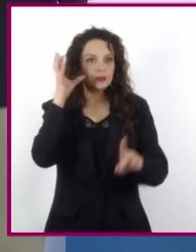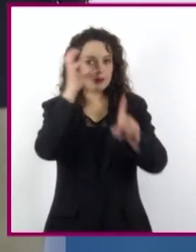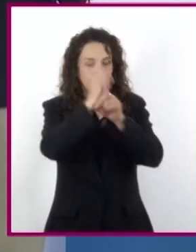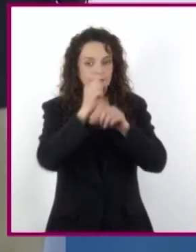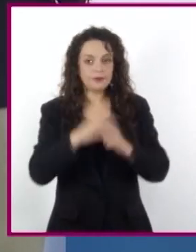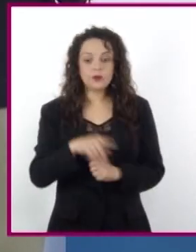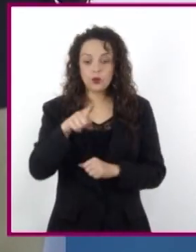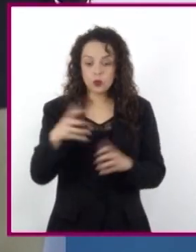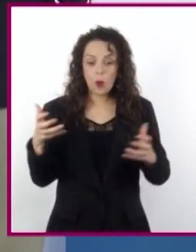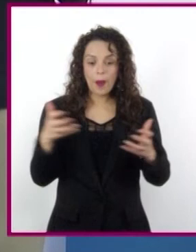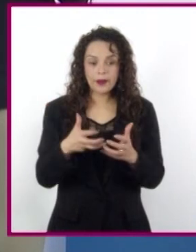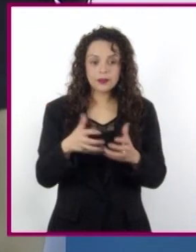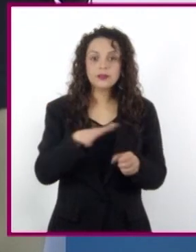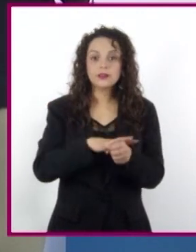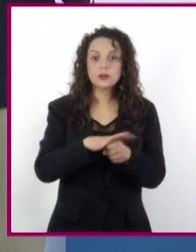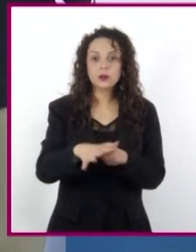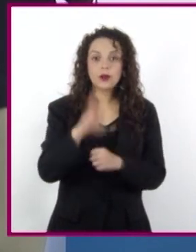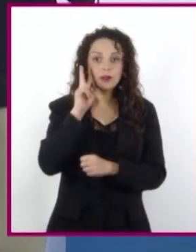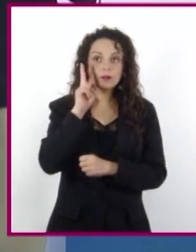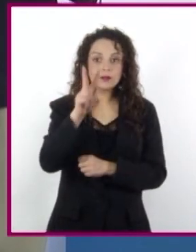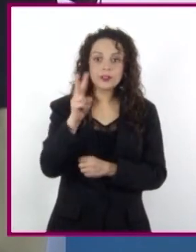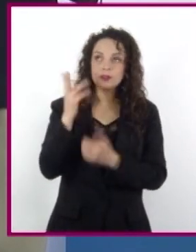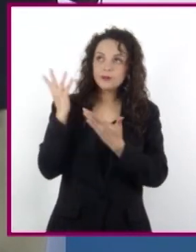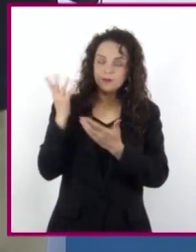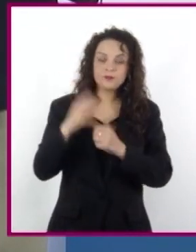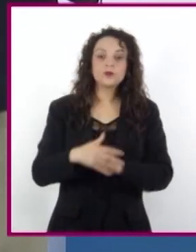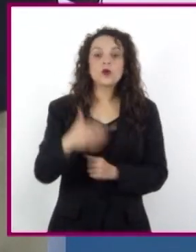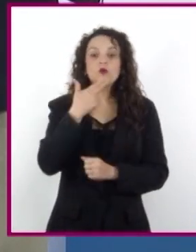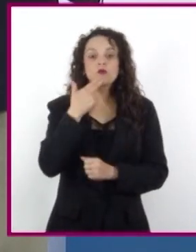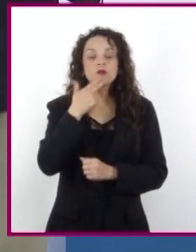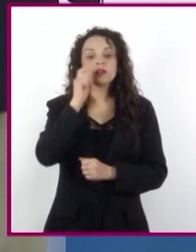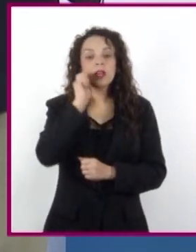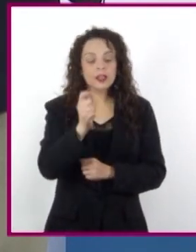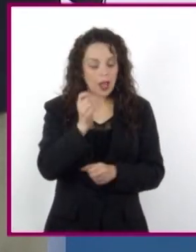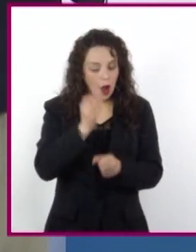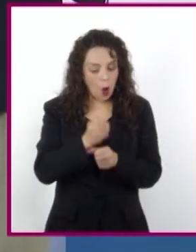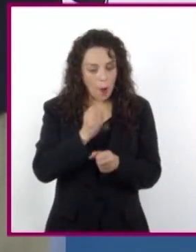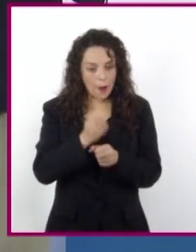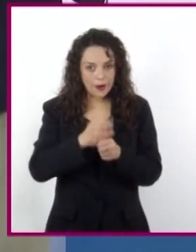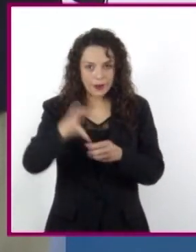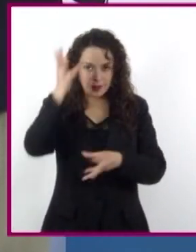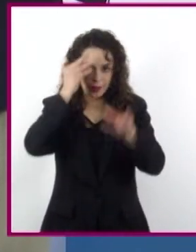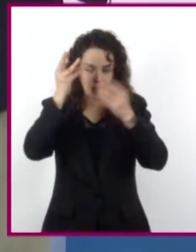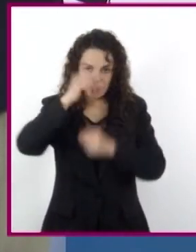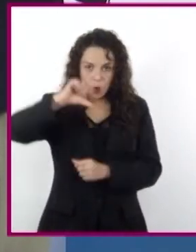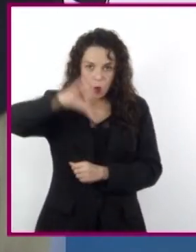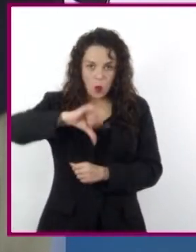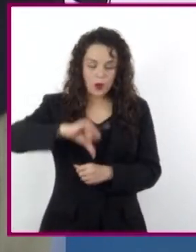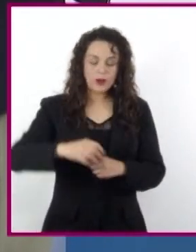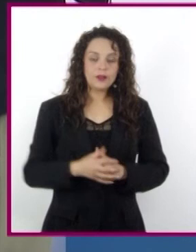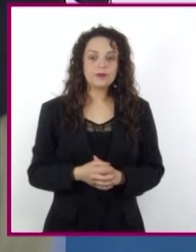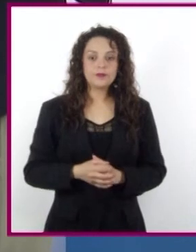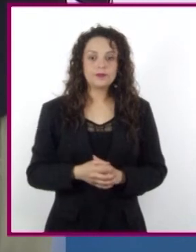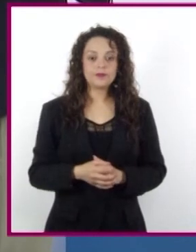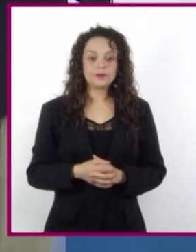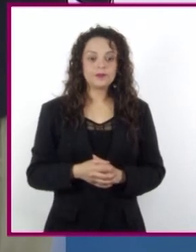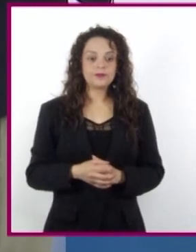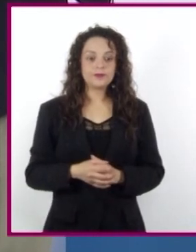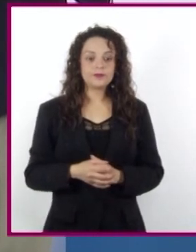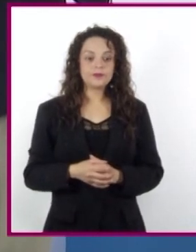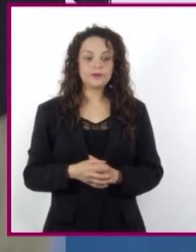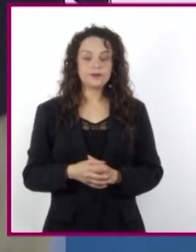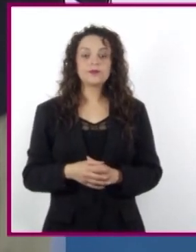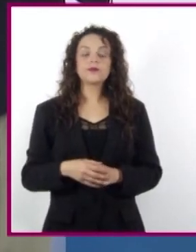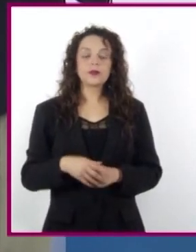y resuelvan los siguientes problemas, utilizando lo que hemos visto el día de hoy. 1. El área